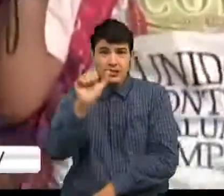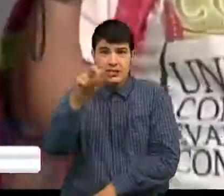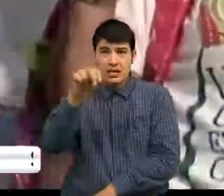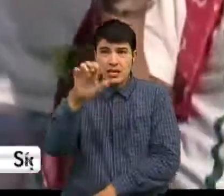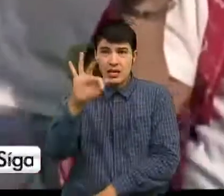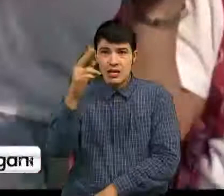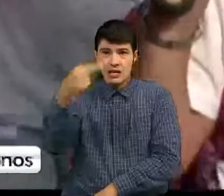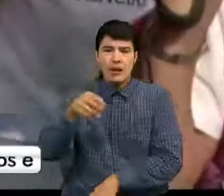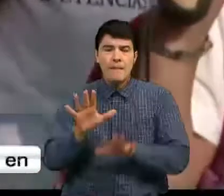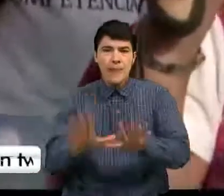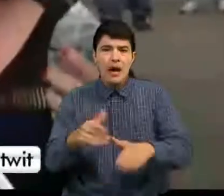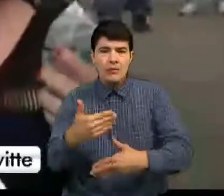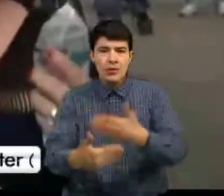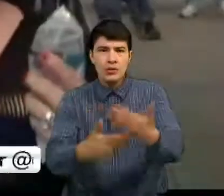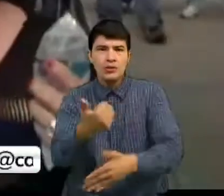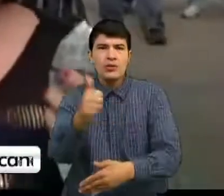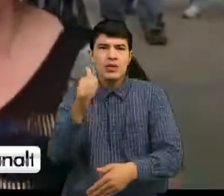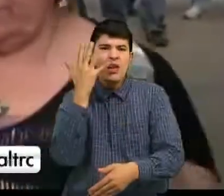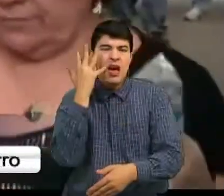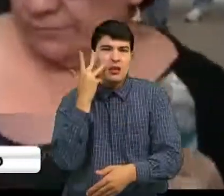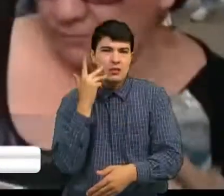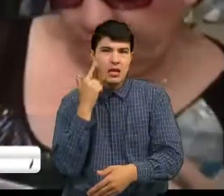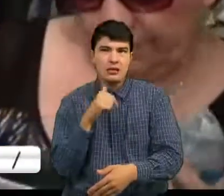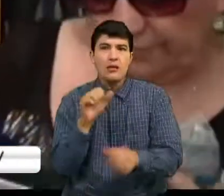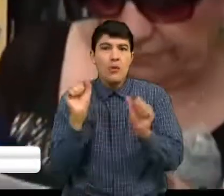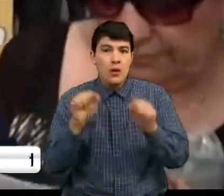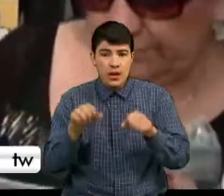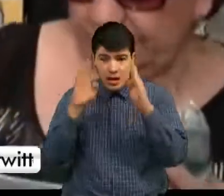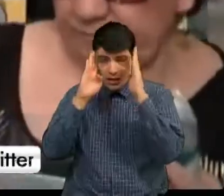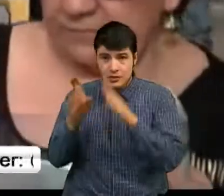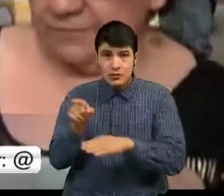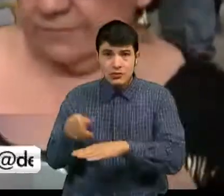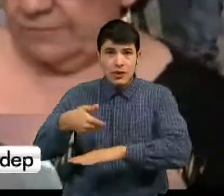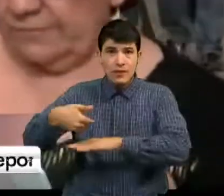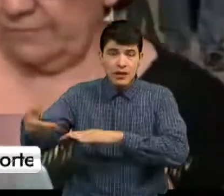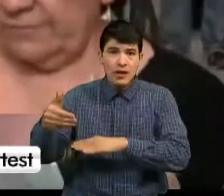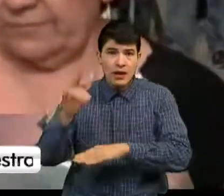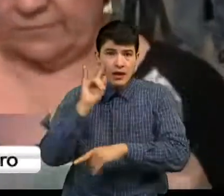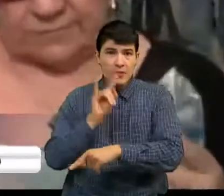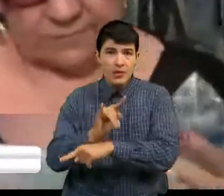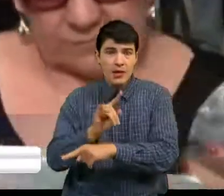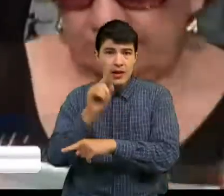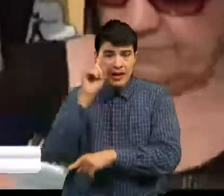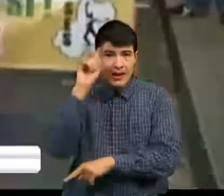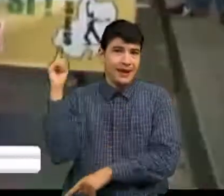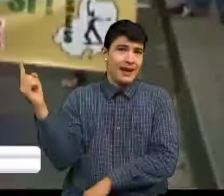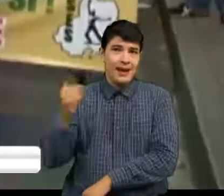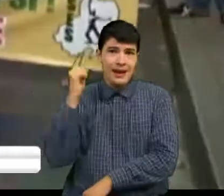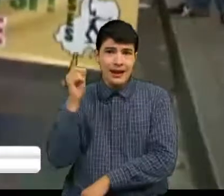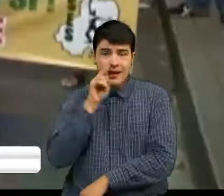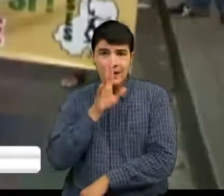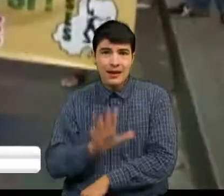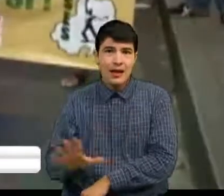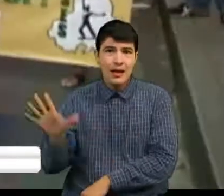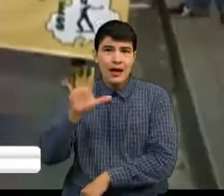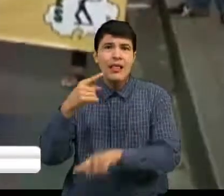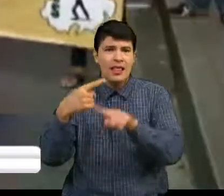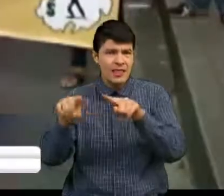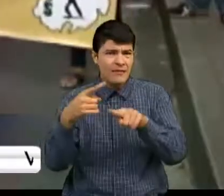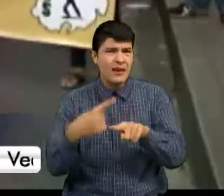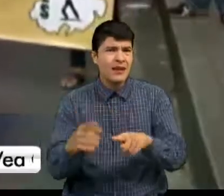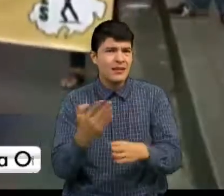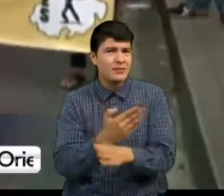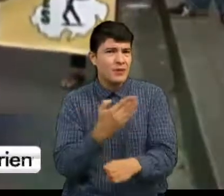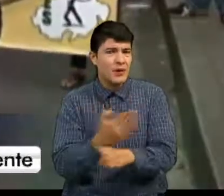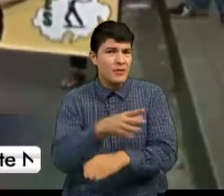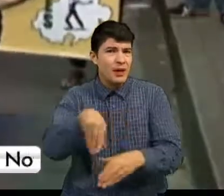suspendiera el proceso durante 10 días hábiles para atender la solicitud que hizo la Procuraduría General de la Nación ante ciertas